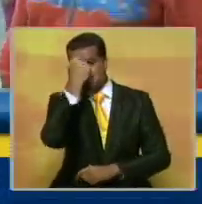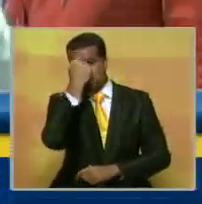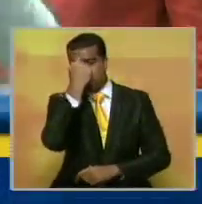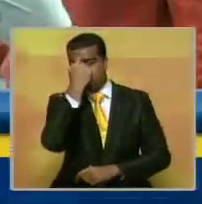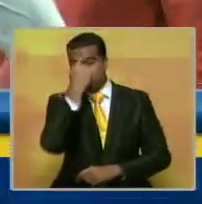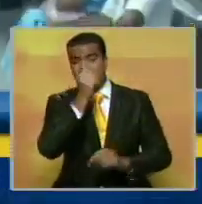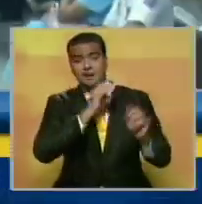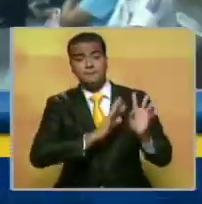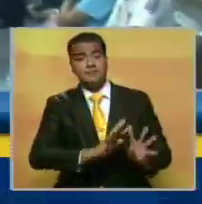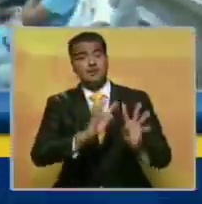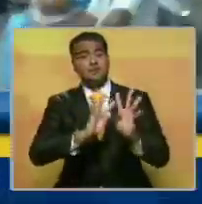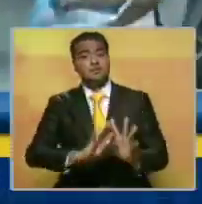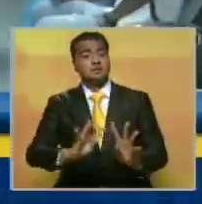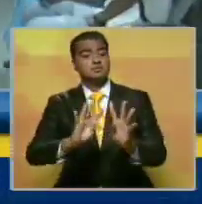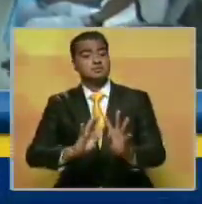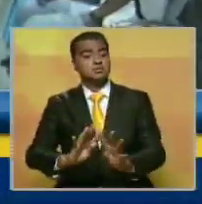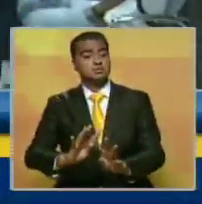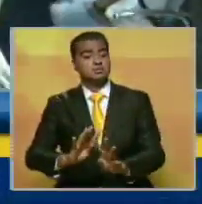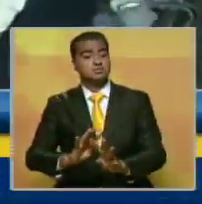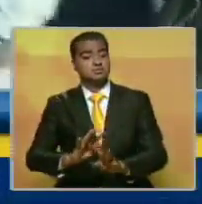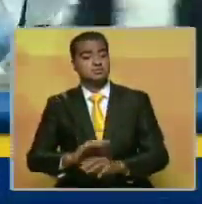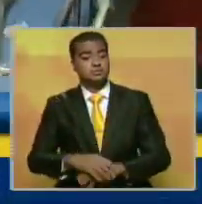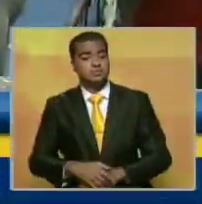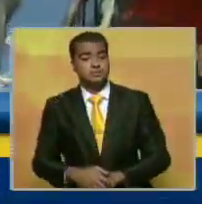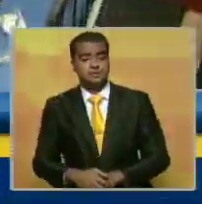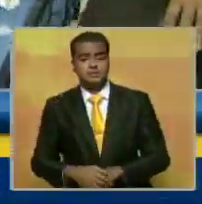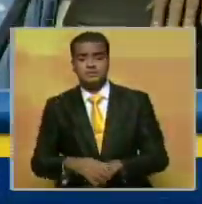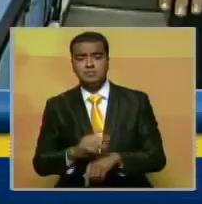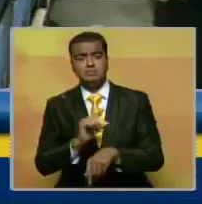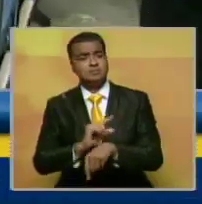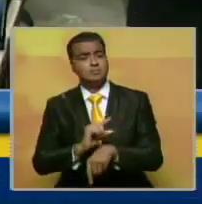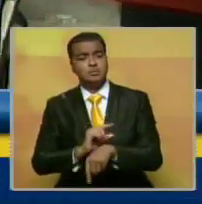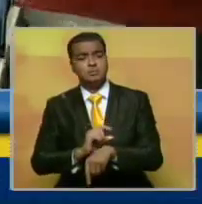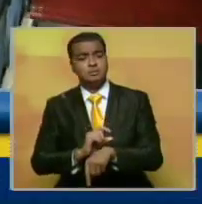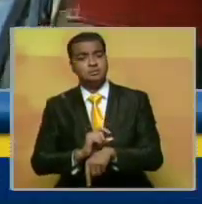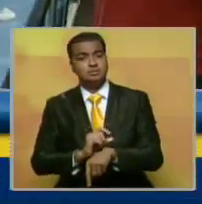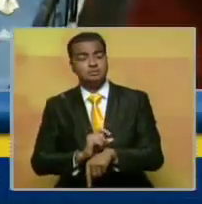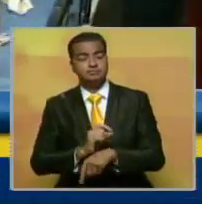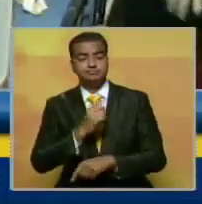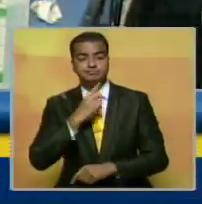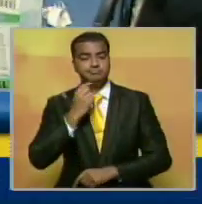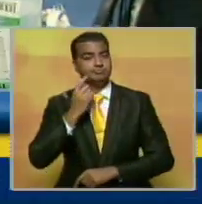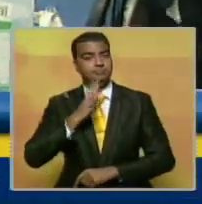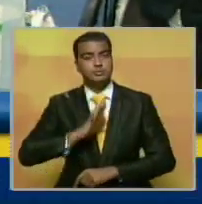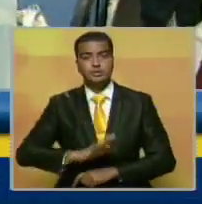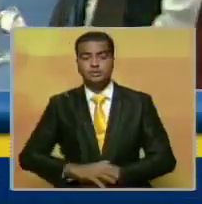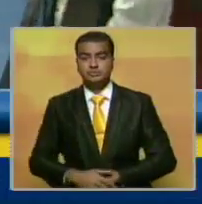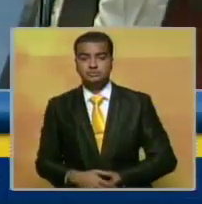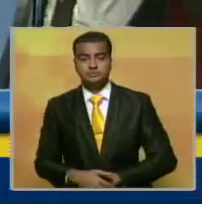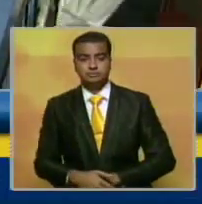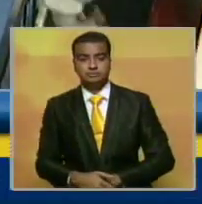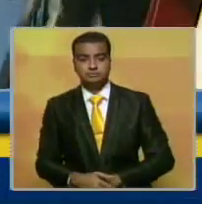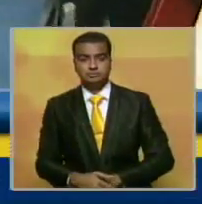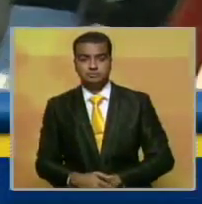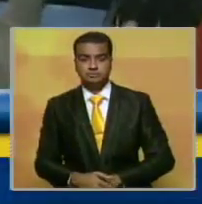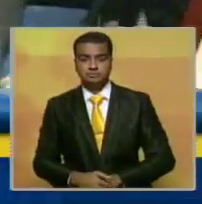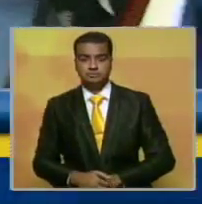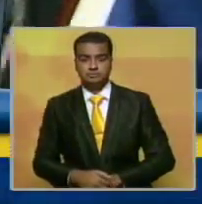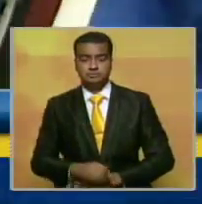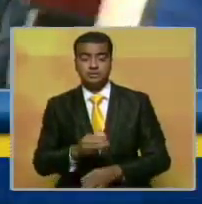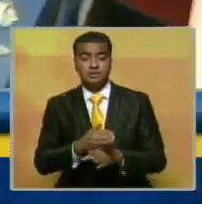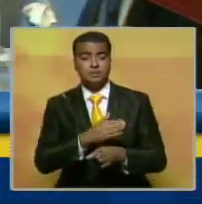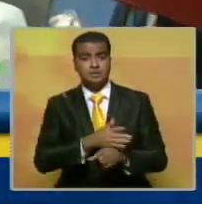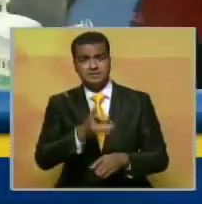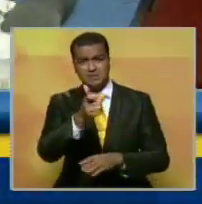las manifestaciones realizadas en la avenida Cedeño. Bueno, hace pocos minutos acaba de fallecer, producto precisamente de